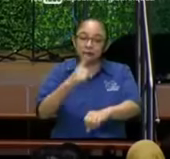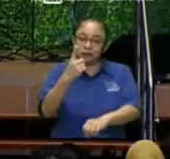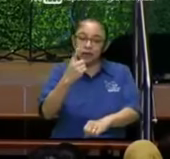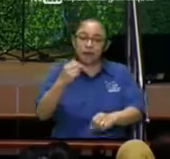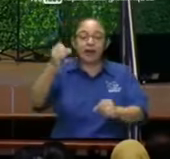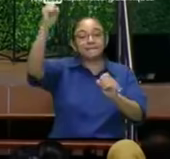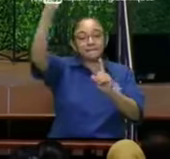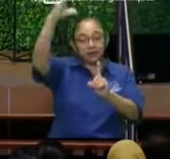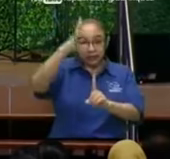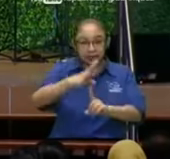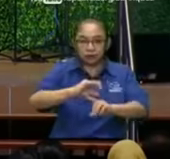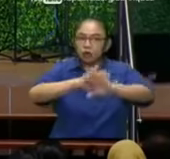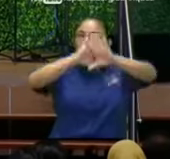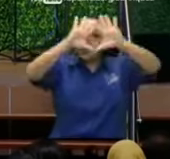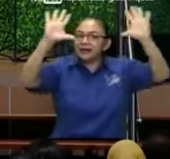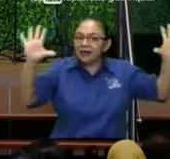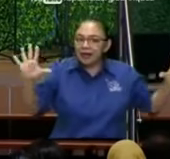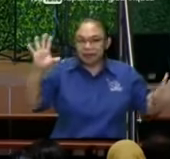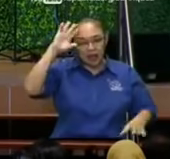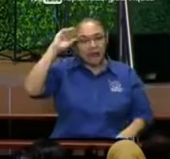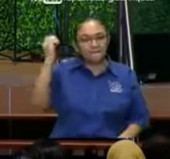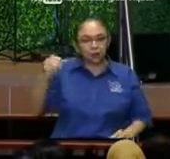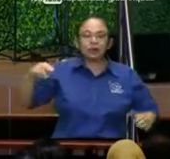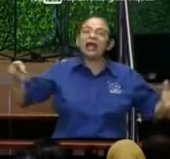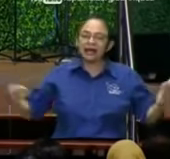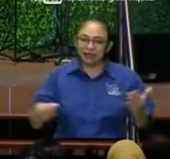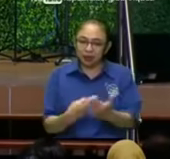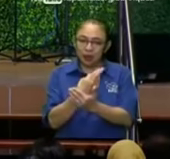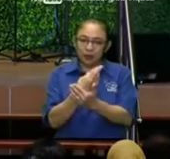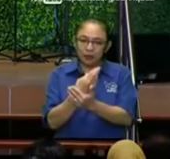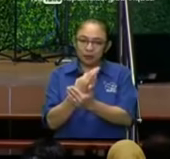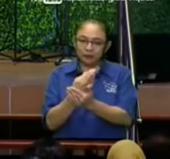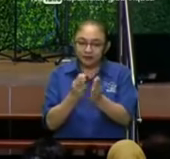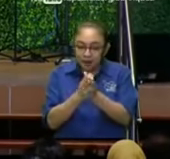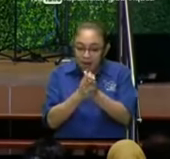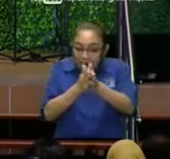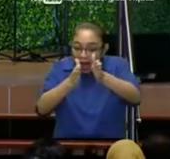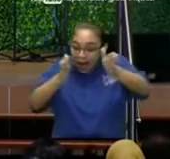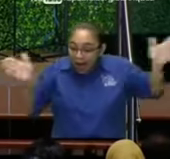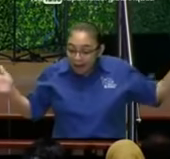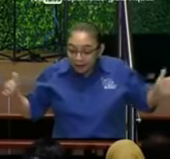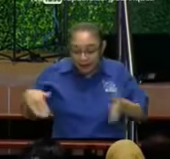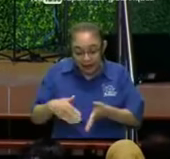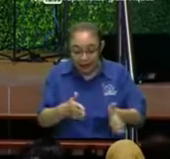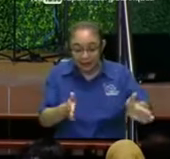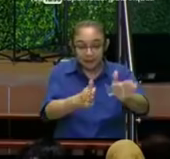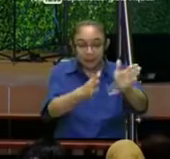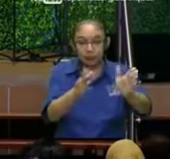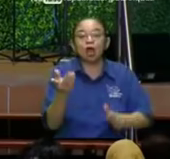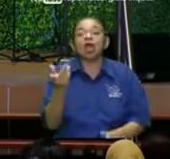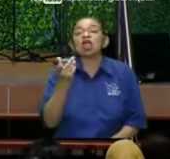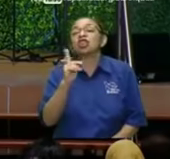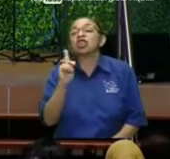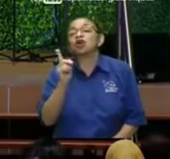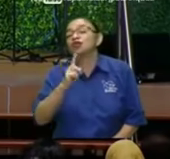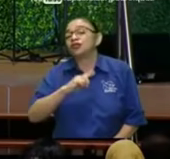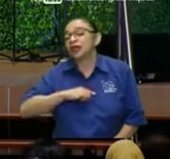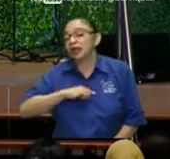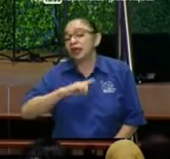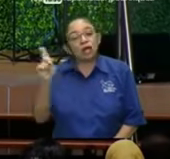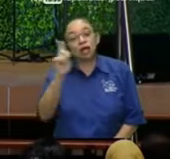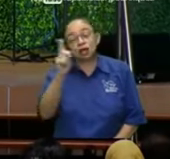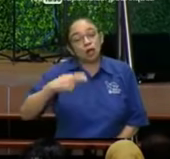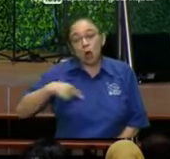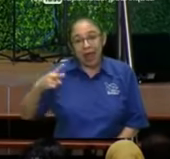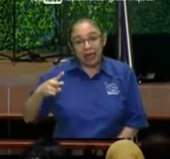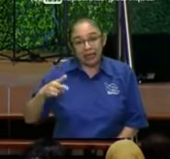bendición tremenda, porque el renuevo se abre camino donde no hay camino. El renuevo es aquel